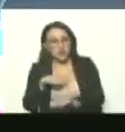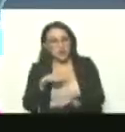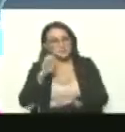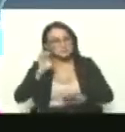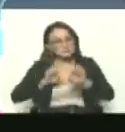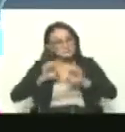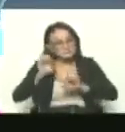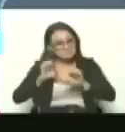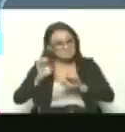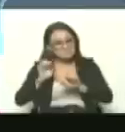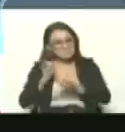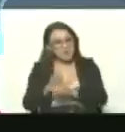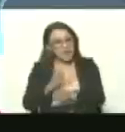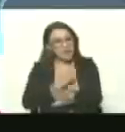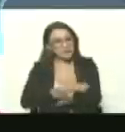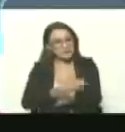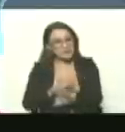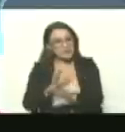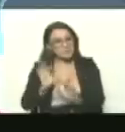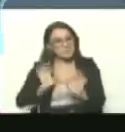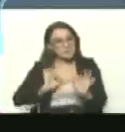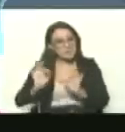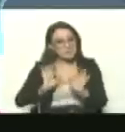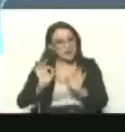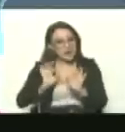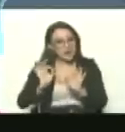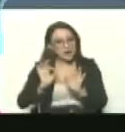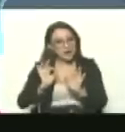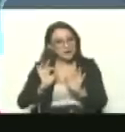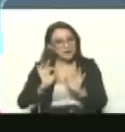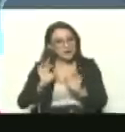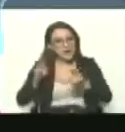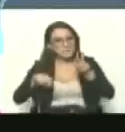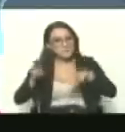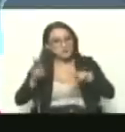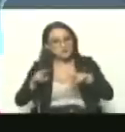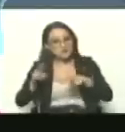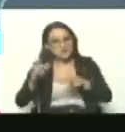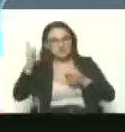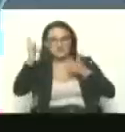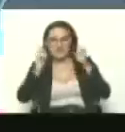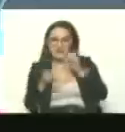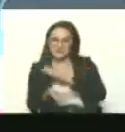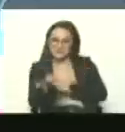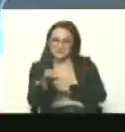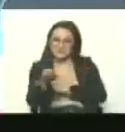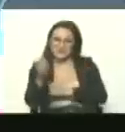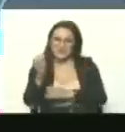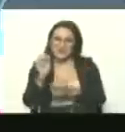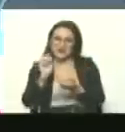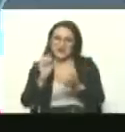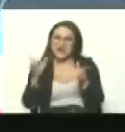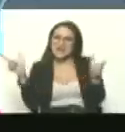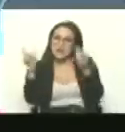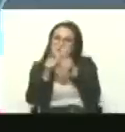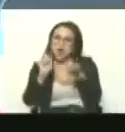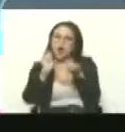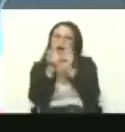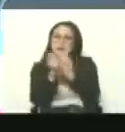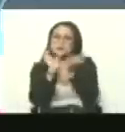compartirlo, preparar la ponencia que el comandante Chávez luego presentó ante la cumbre del cambio climático en